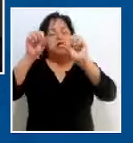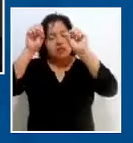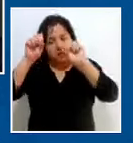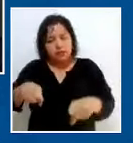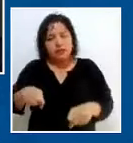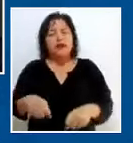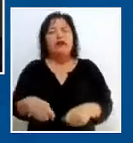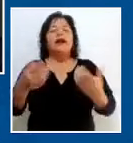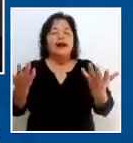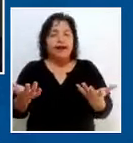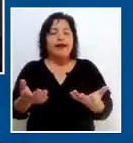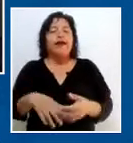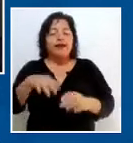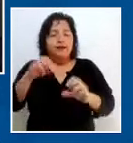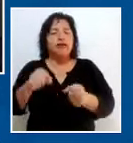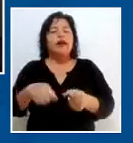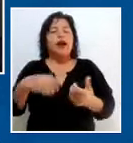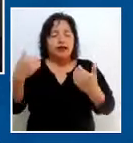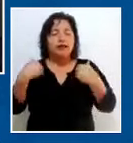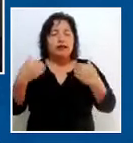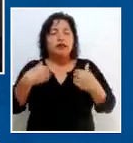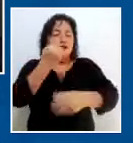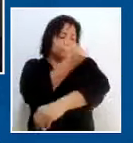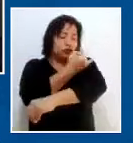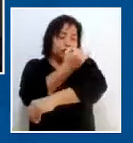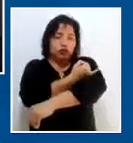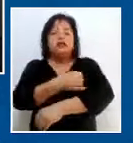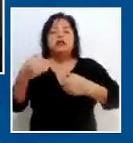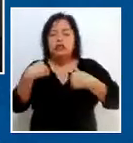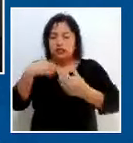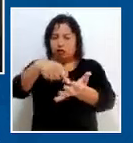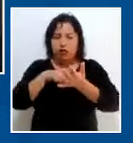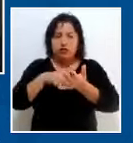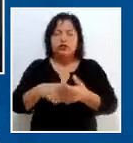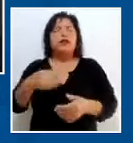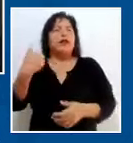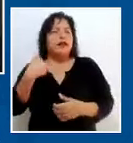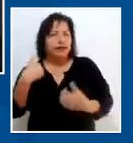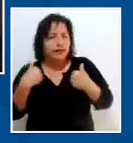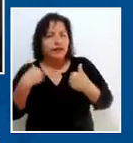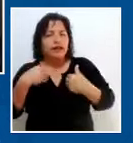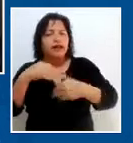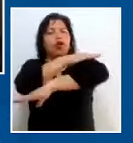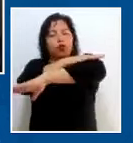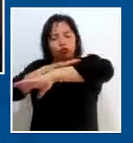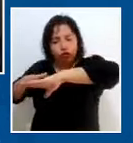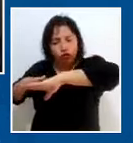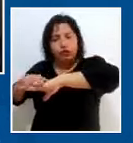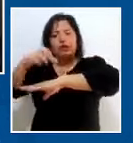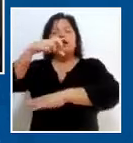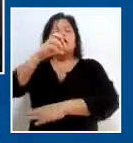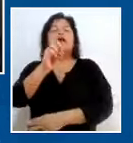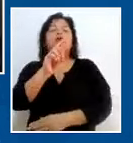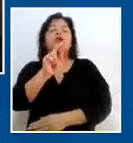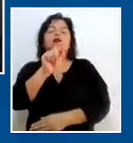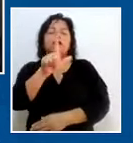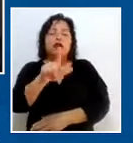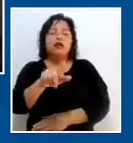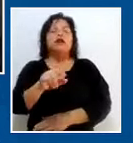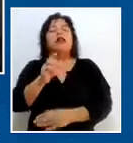obligación de parte de las entidades, todas las entidades públicas, de tener un portal de transparencia. Además, este portal